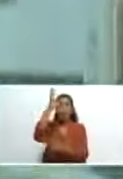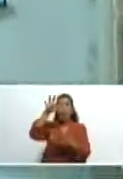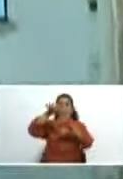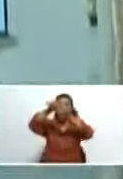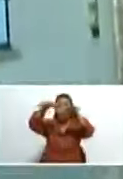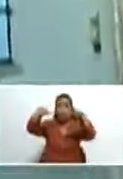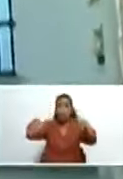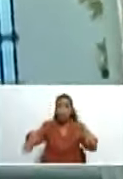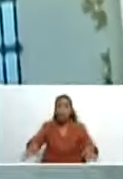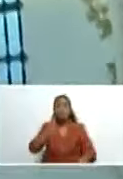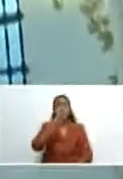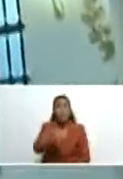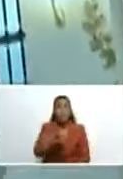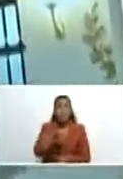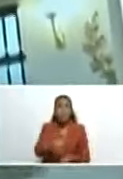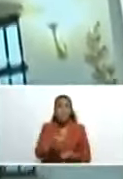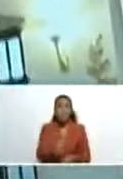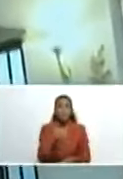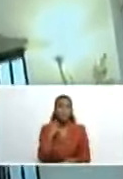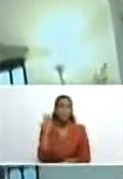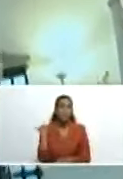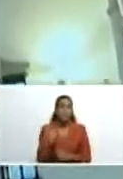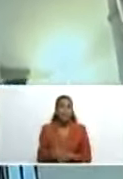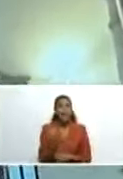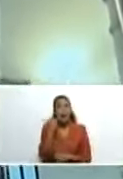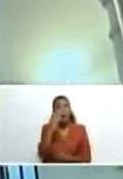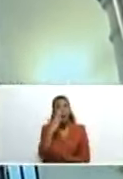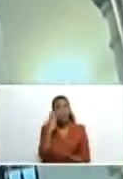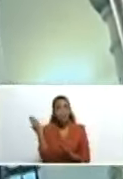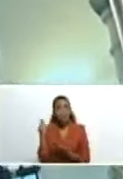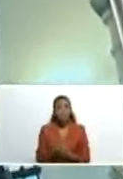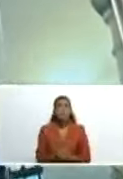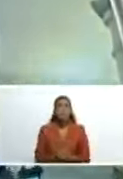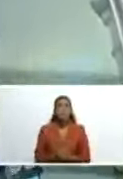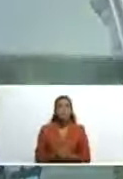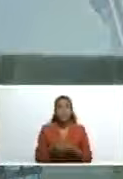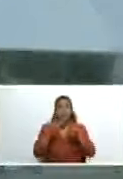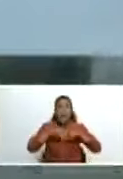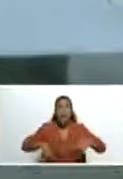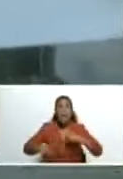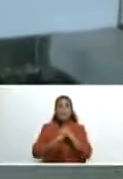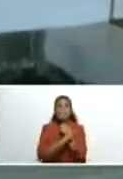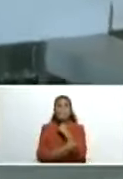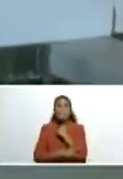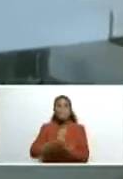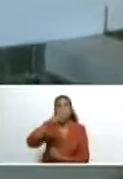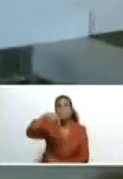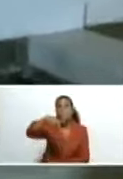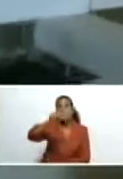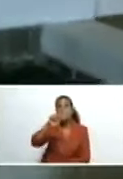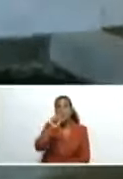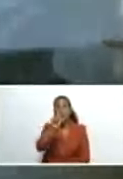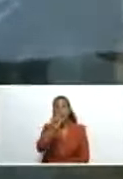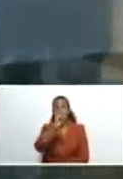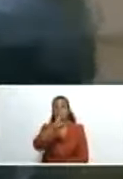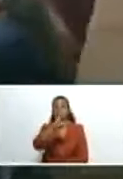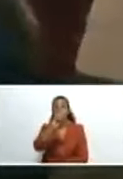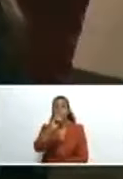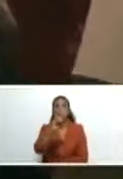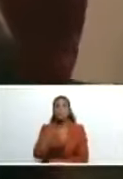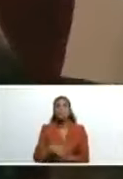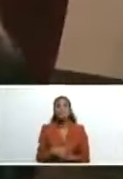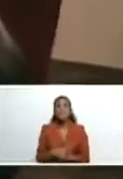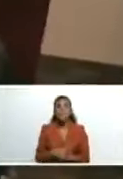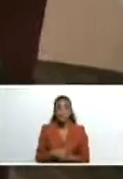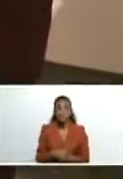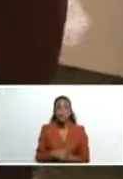un costado. ¿Qué tenemos aquí? Este es el patio de granados. Como dice la